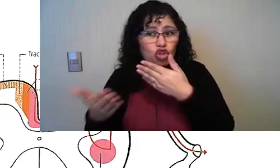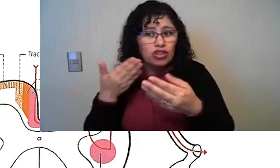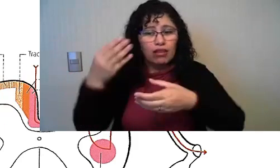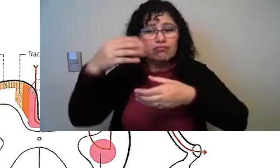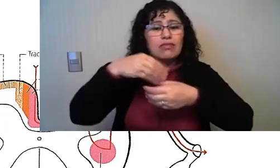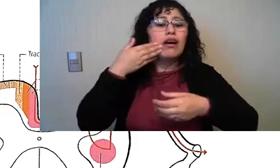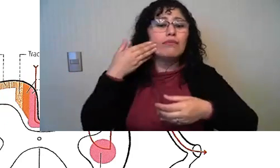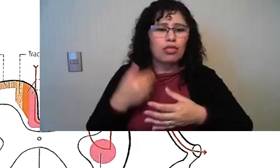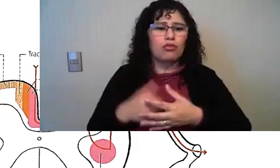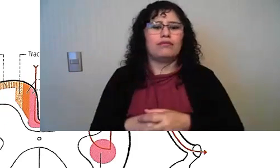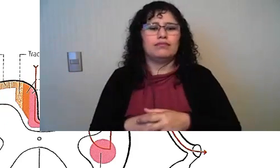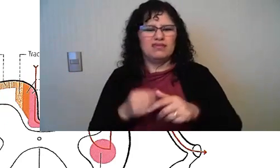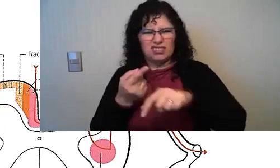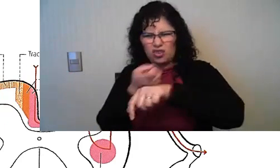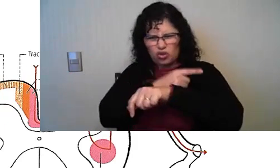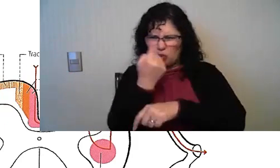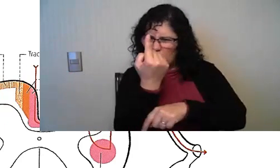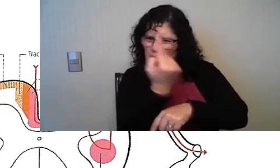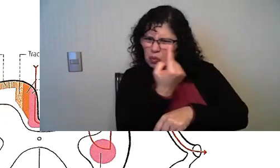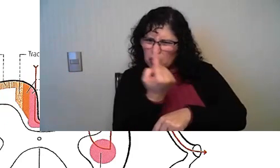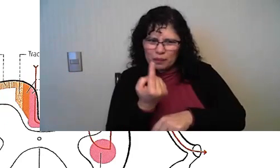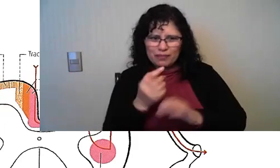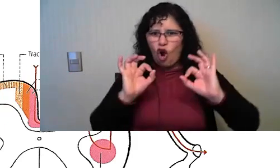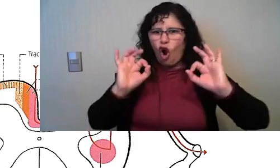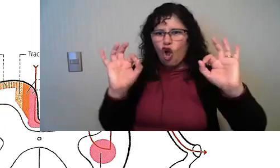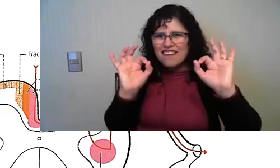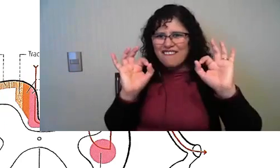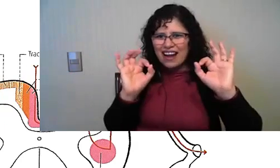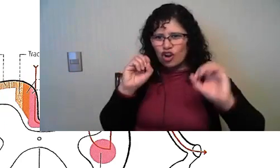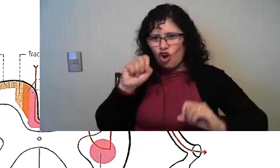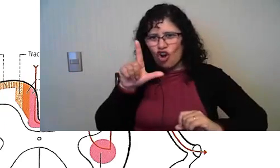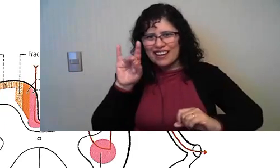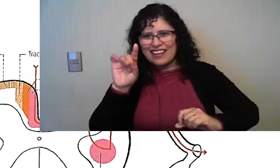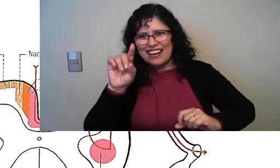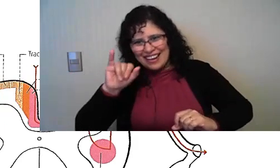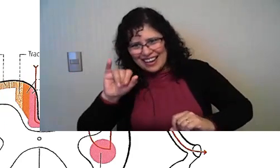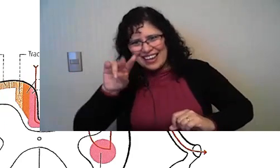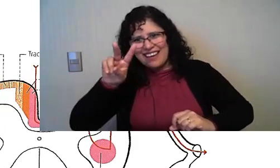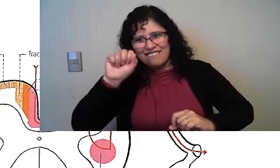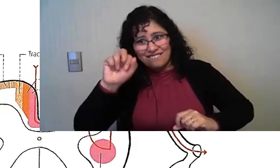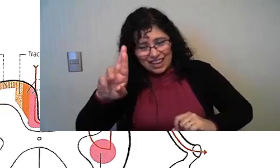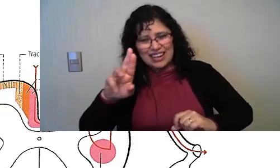ya lo habíamos nombrado, que es el núcleo olivar inferior, ¿ya? El que produce la oliva,